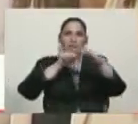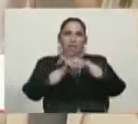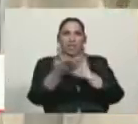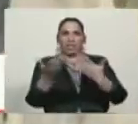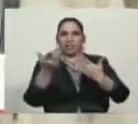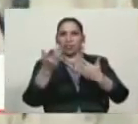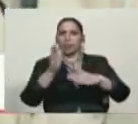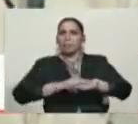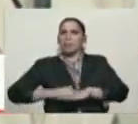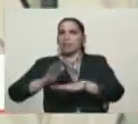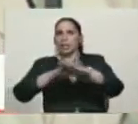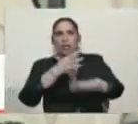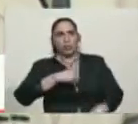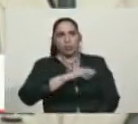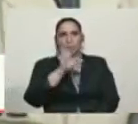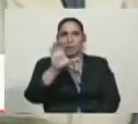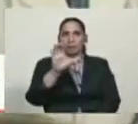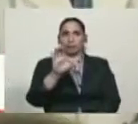nuestro país